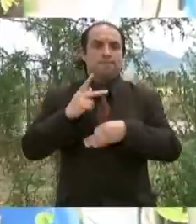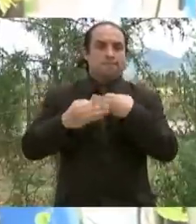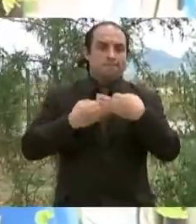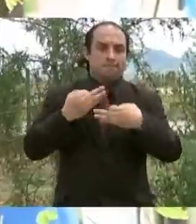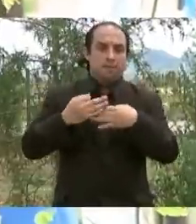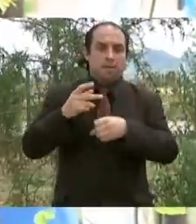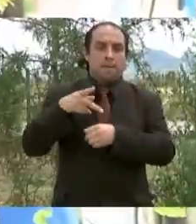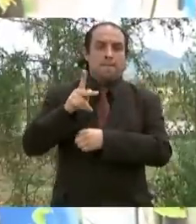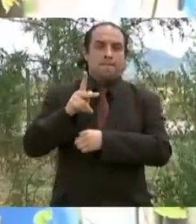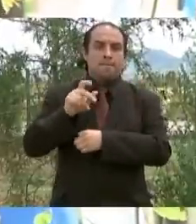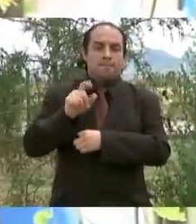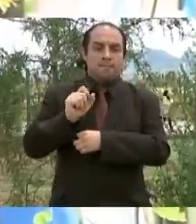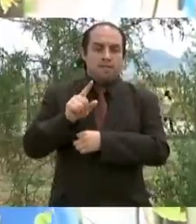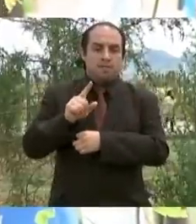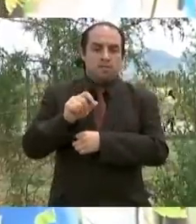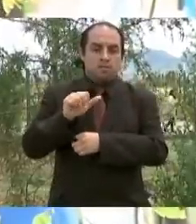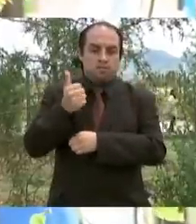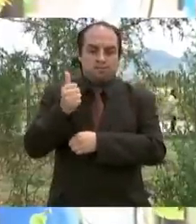también por otra razón